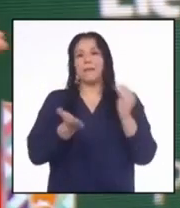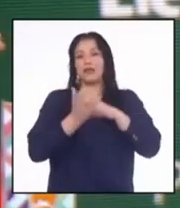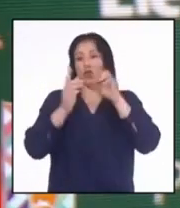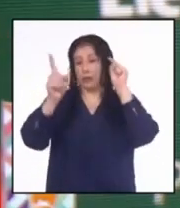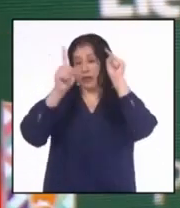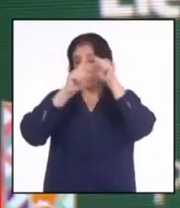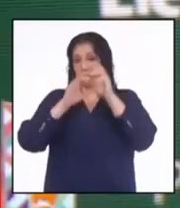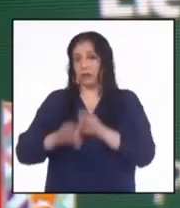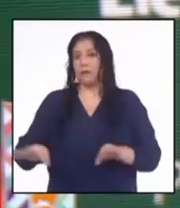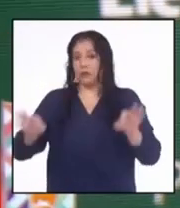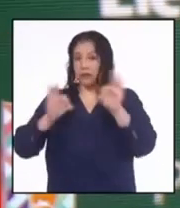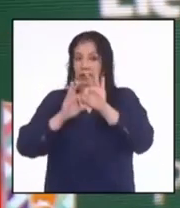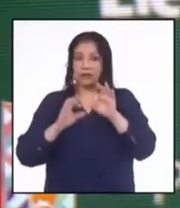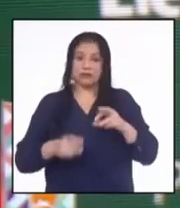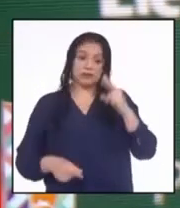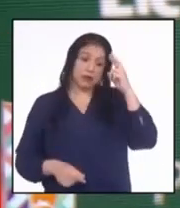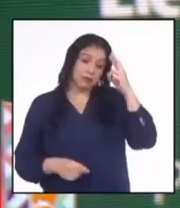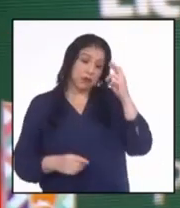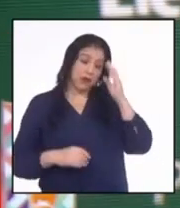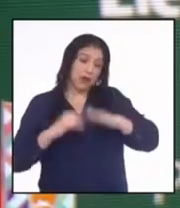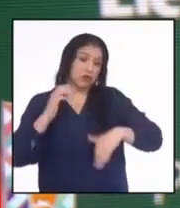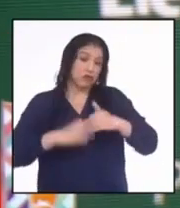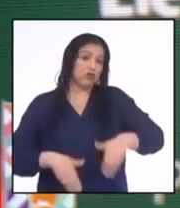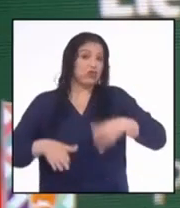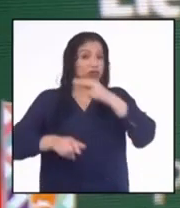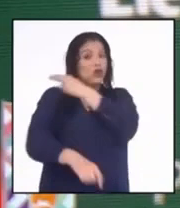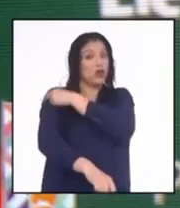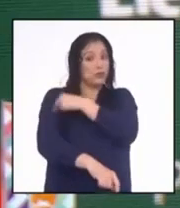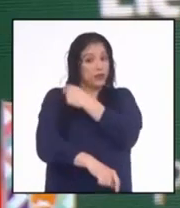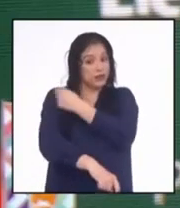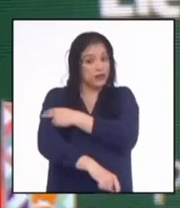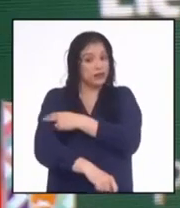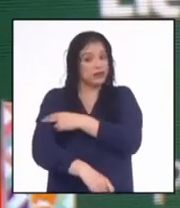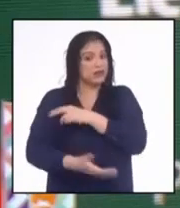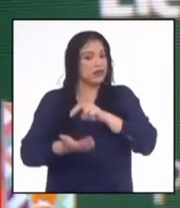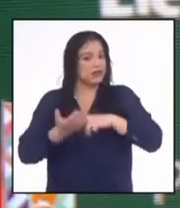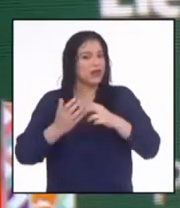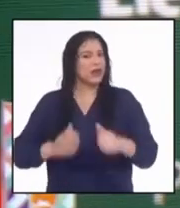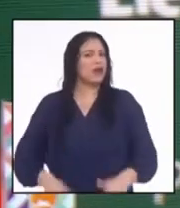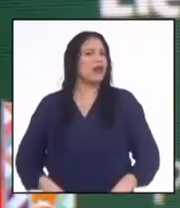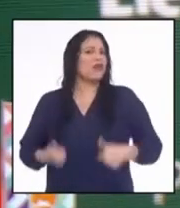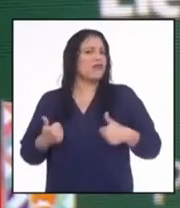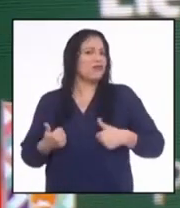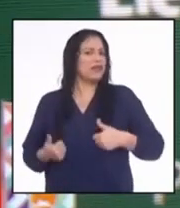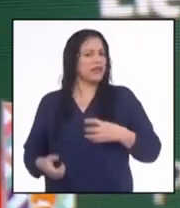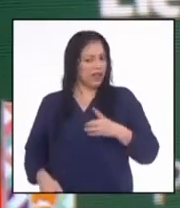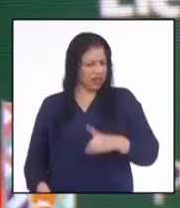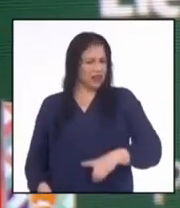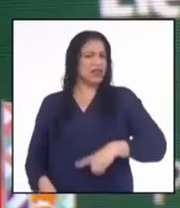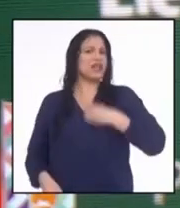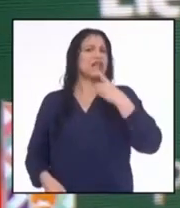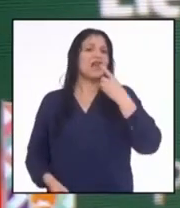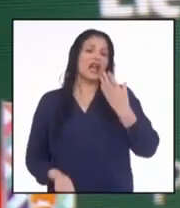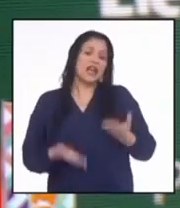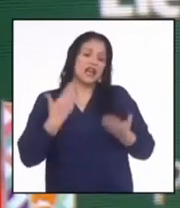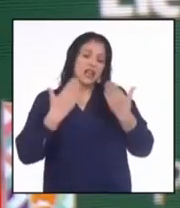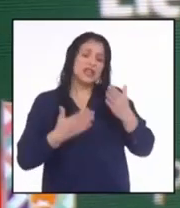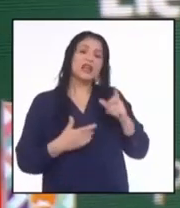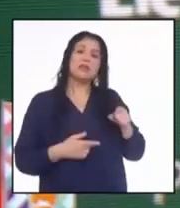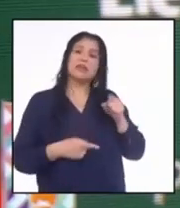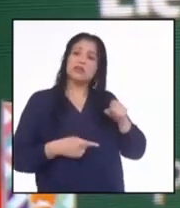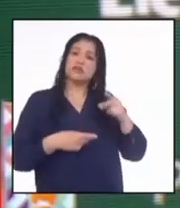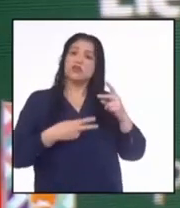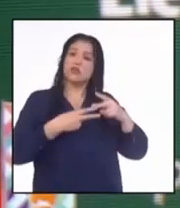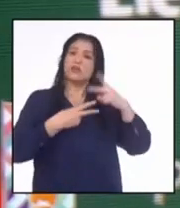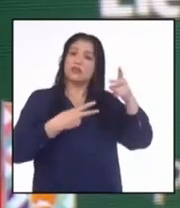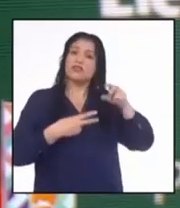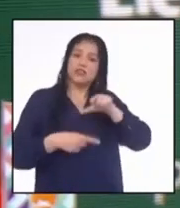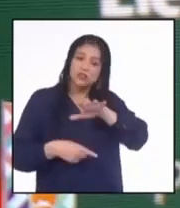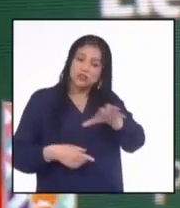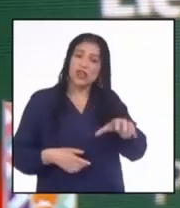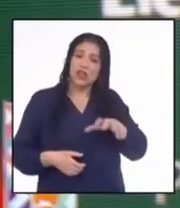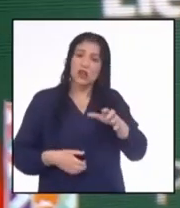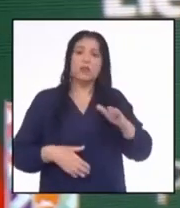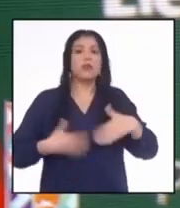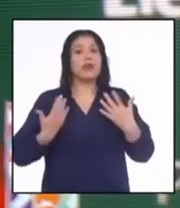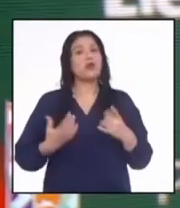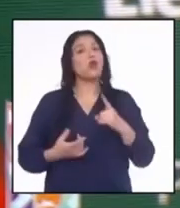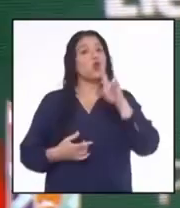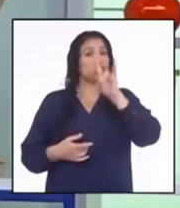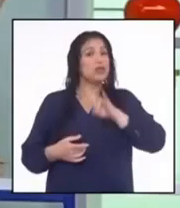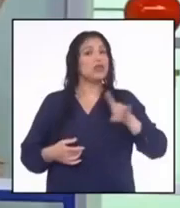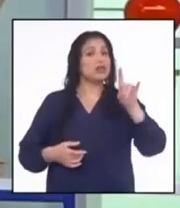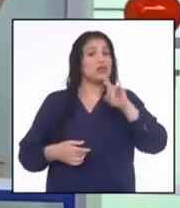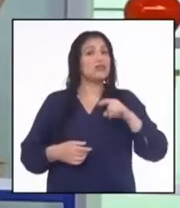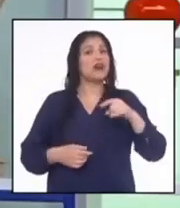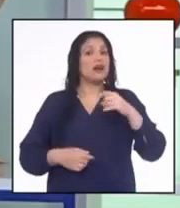el caso del hospital, sabemos que tenemos el derecho a la vida digna. Camila y sus vecinos también hubieran podido usar el hospital porque era para todos,